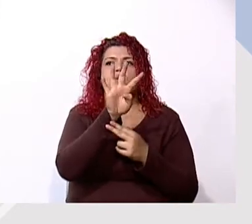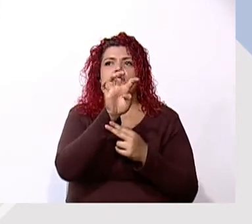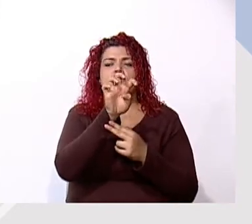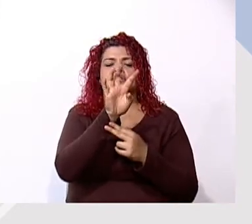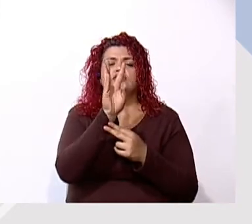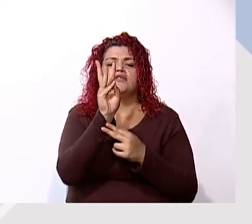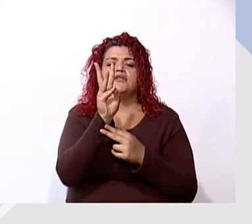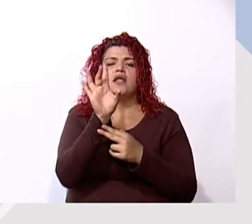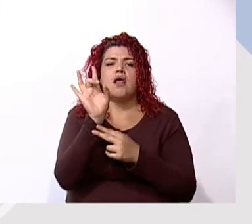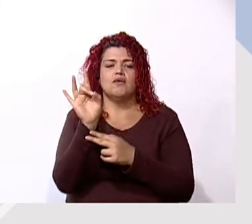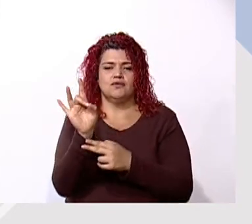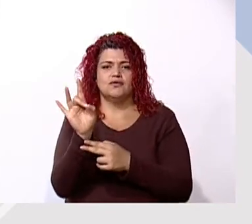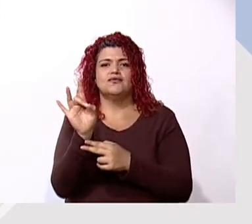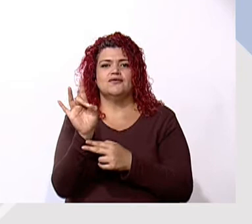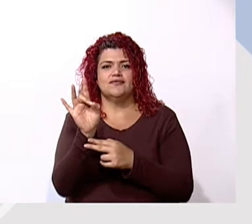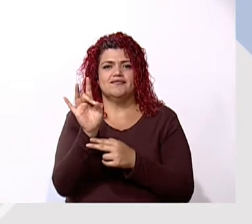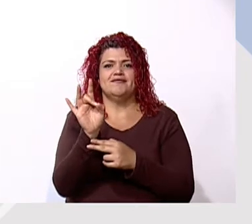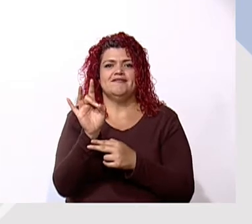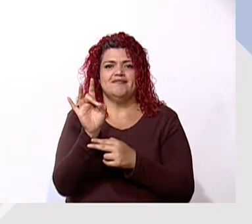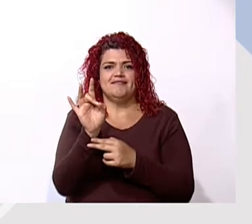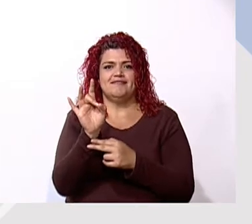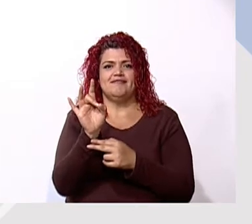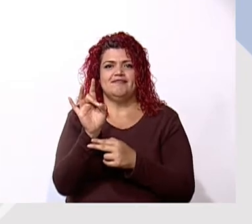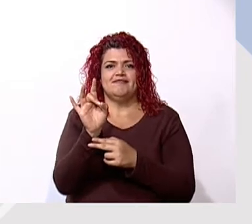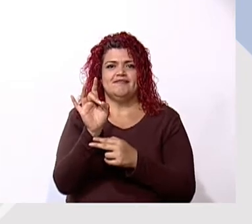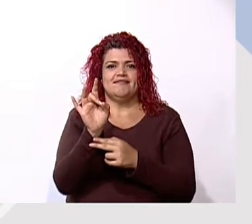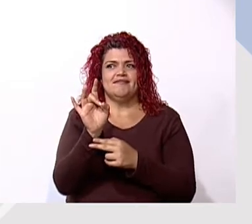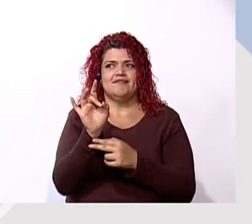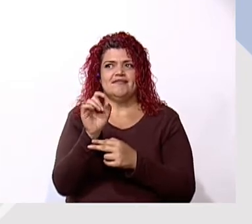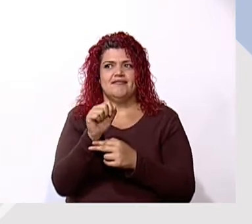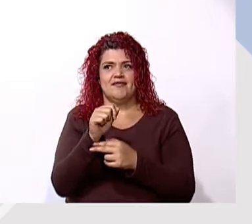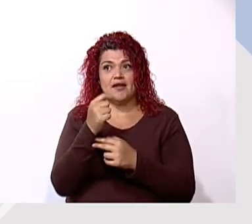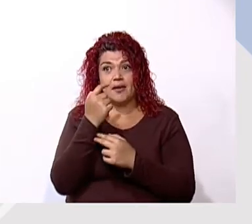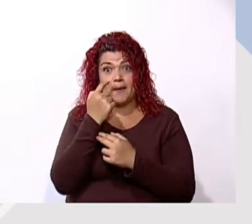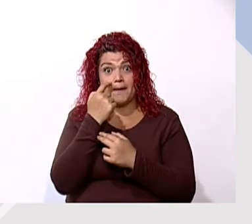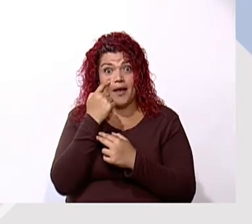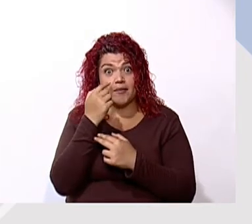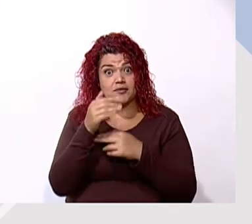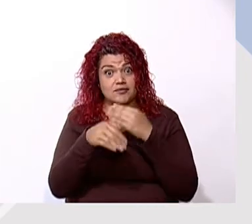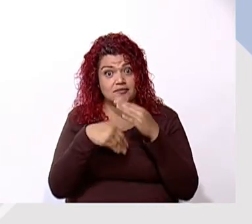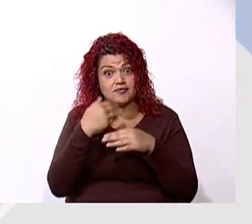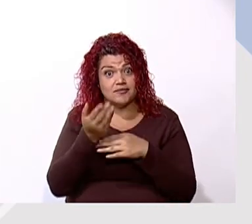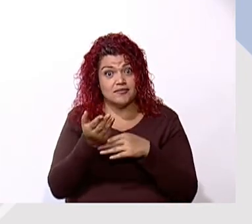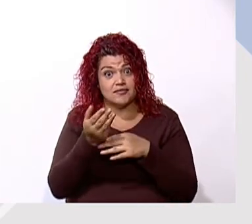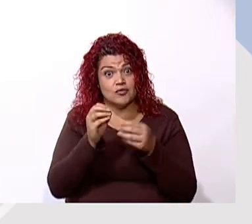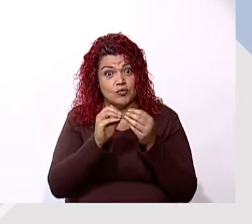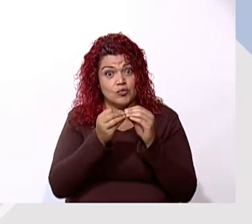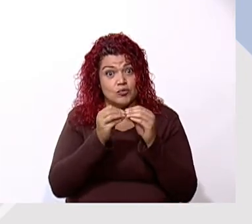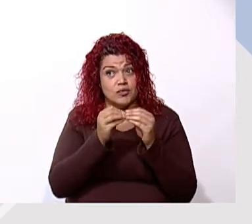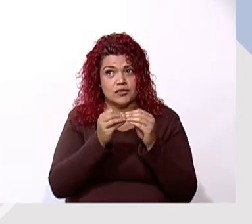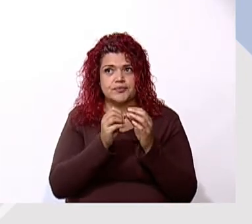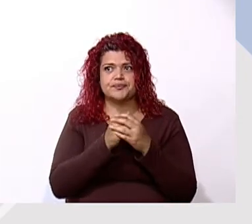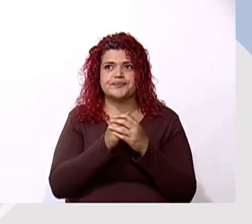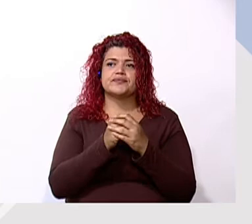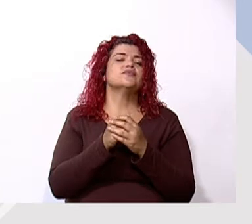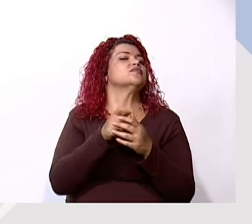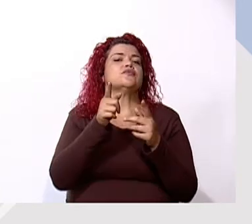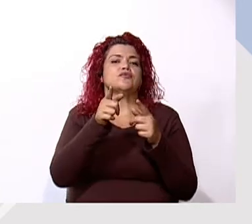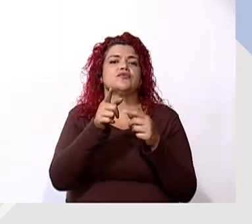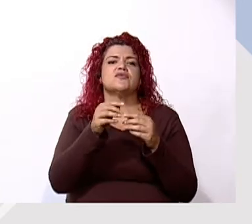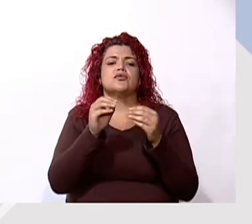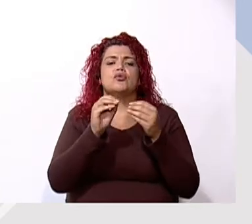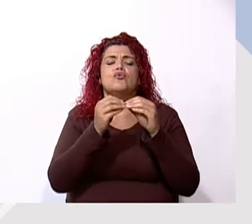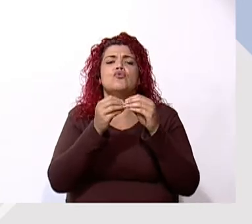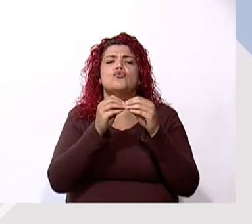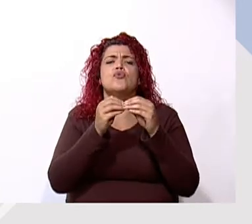2,468. Veamos la siguiente cantidad. Van a formar el